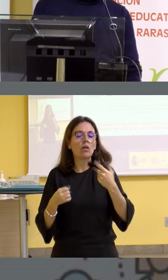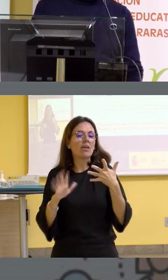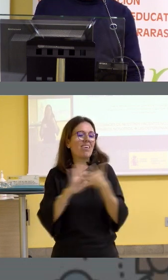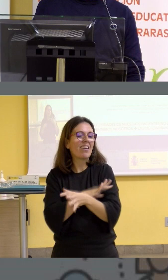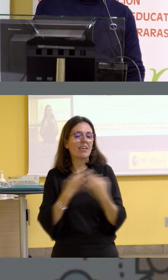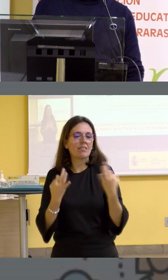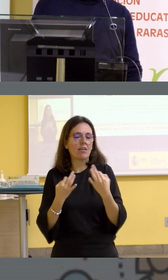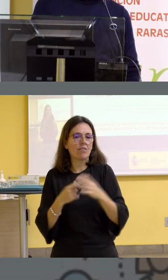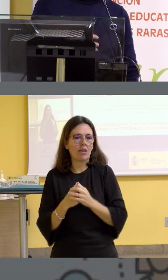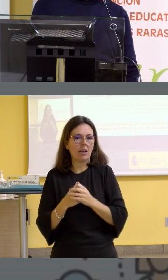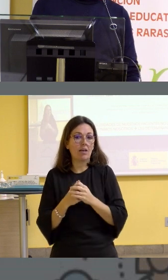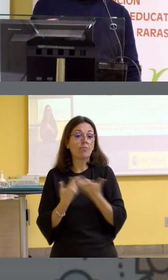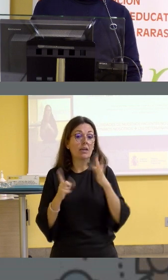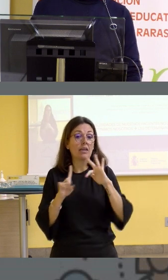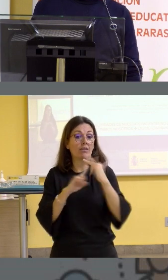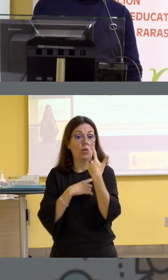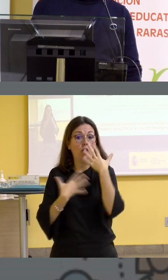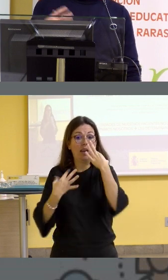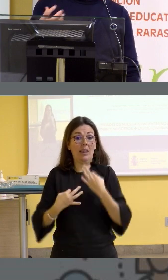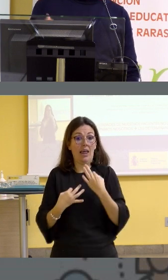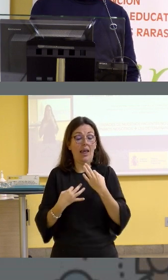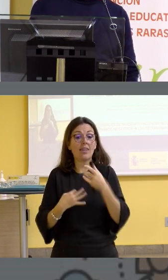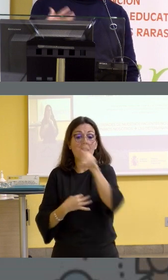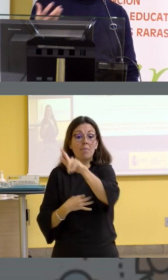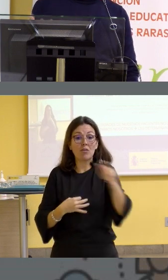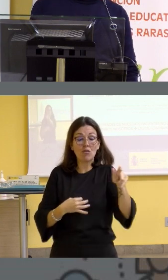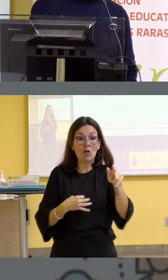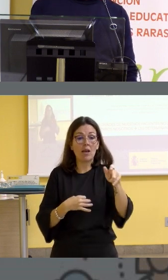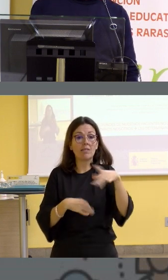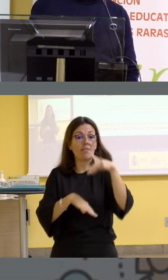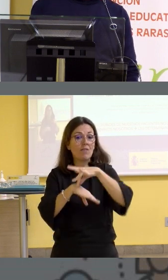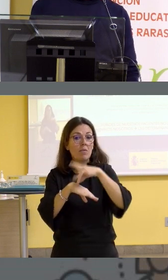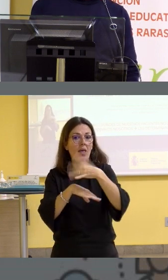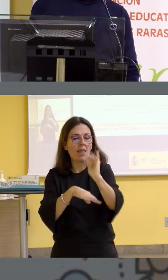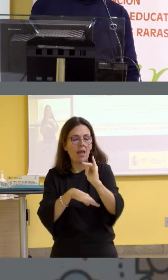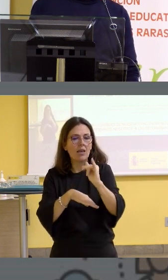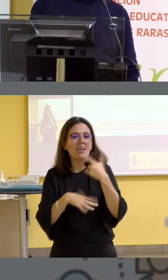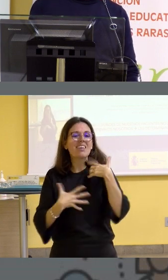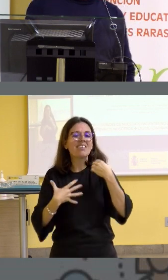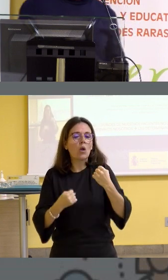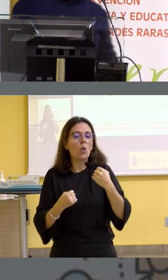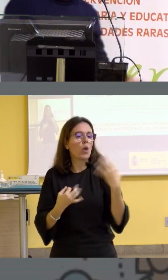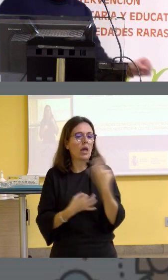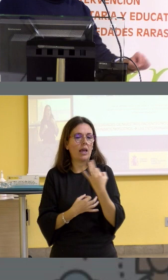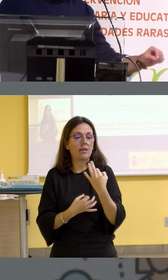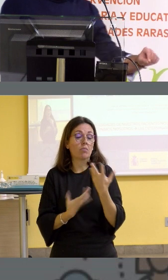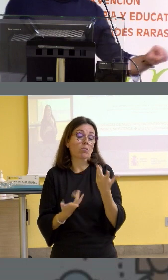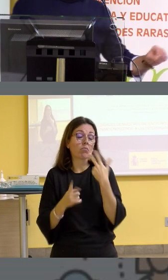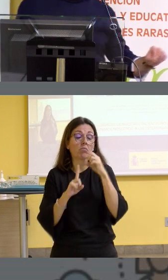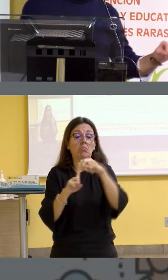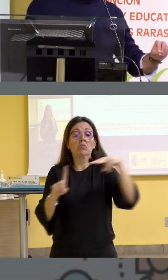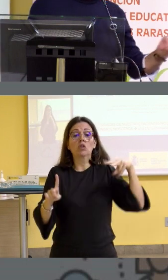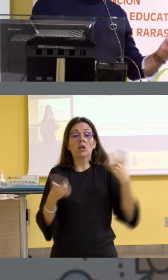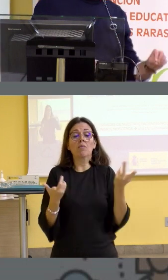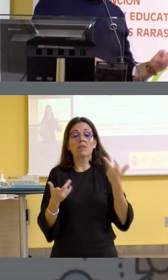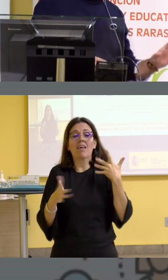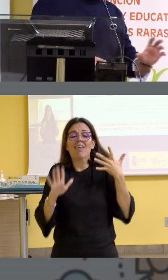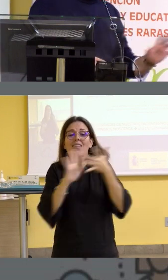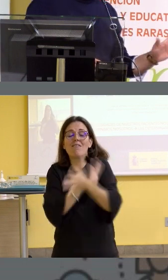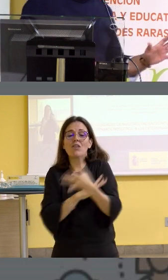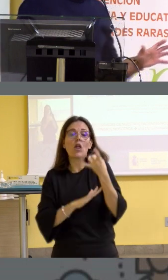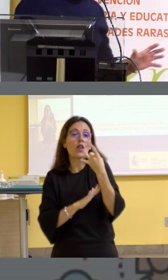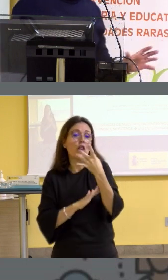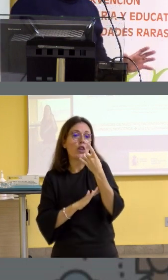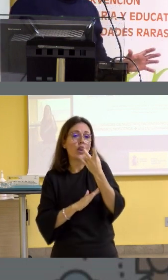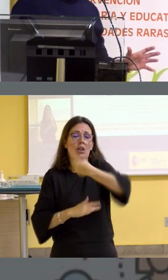el marco de la realidad que acompaña a personas que padecen este tipo de enfermedades? Porque desde una óptica basada en definición de diccionario